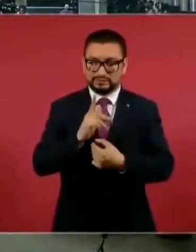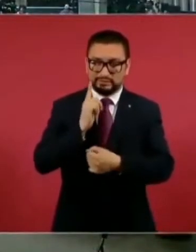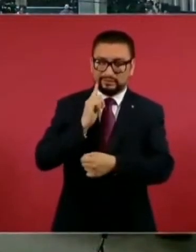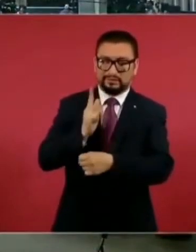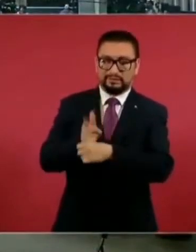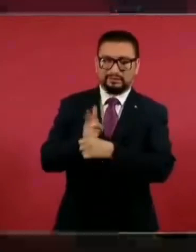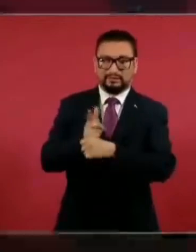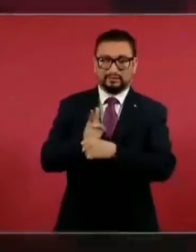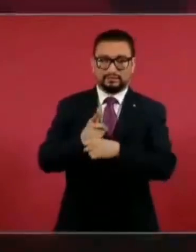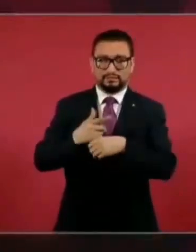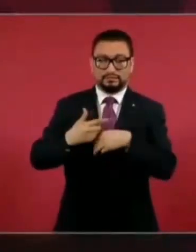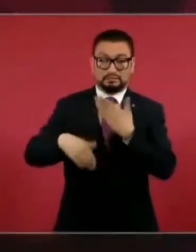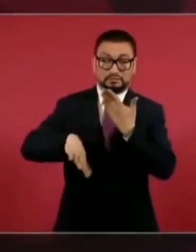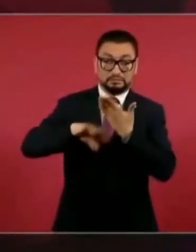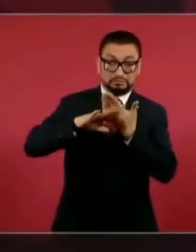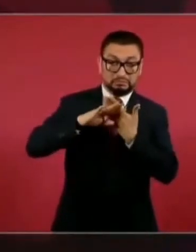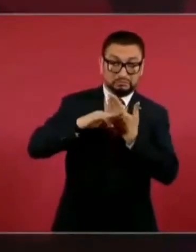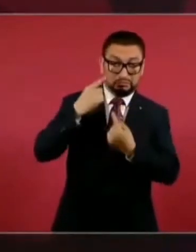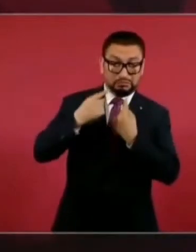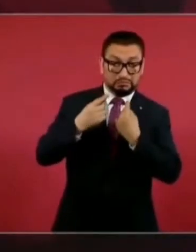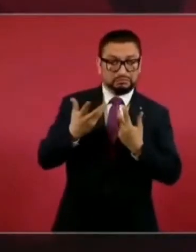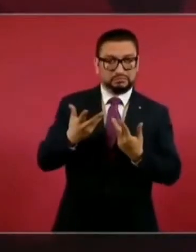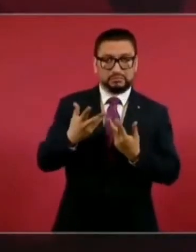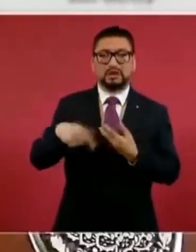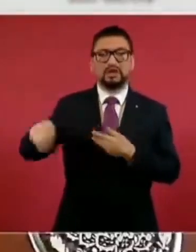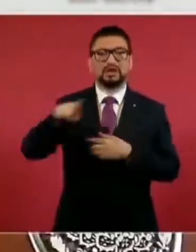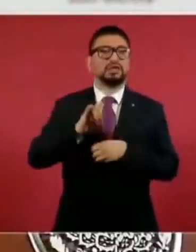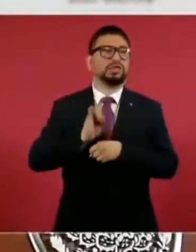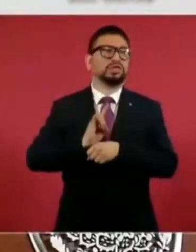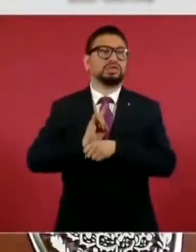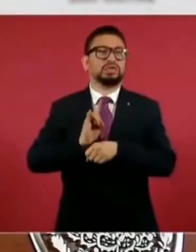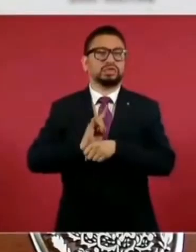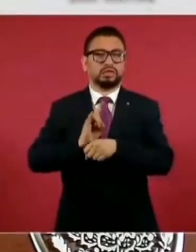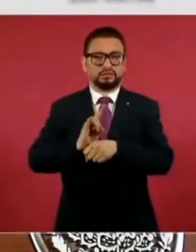nos perjudicaba mucho la simulación.